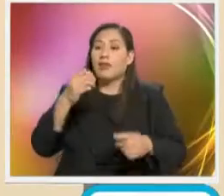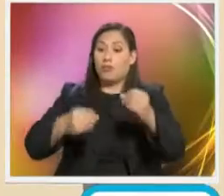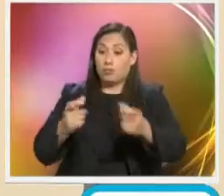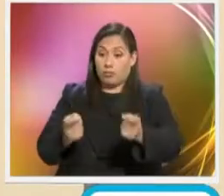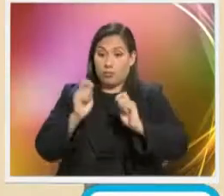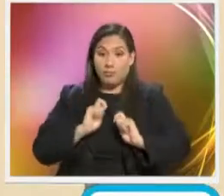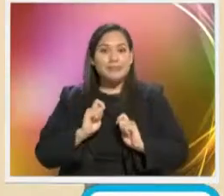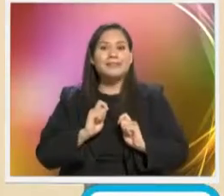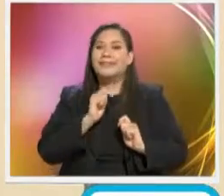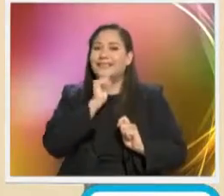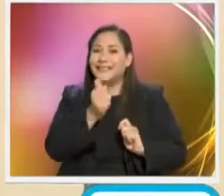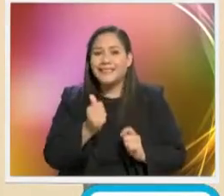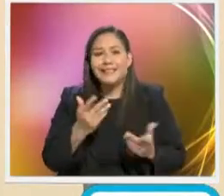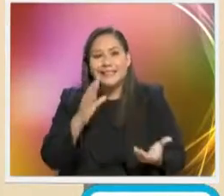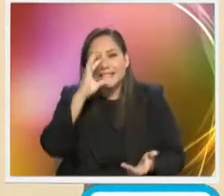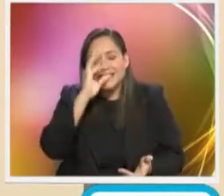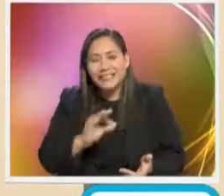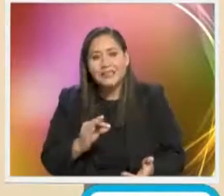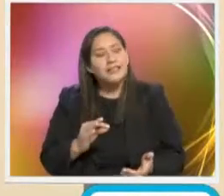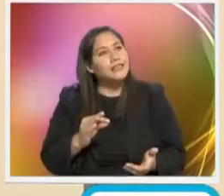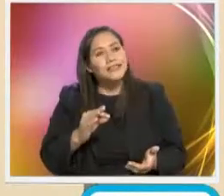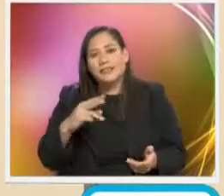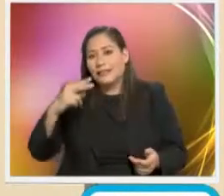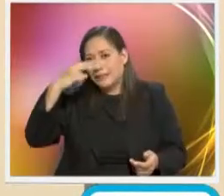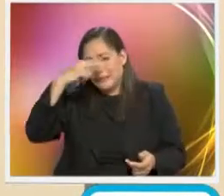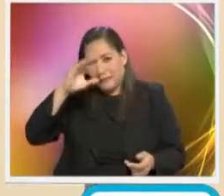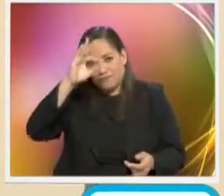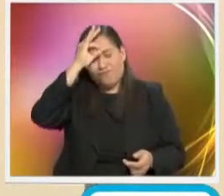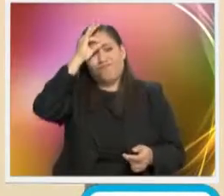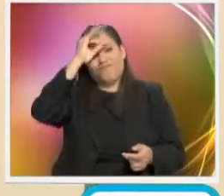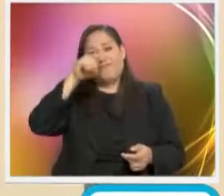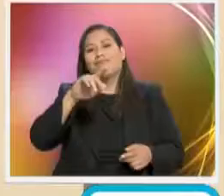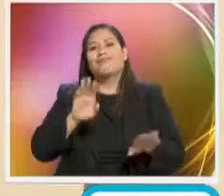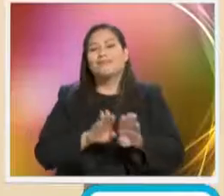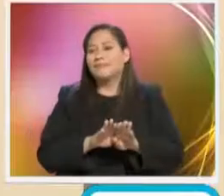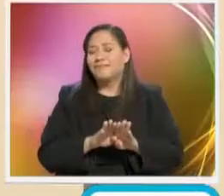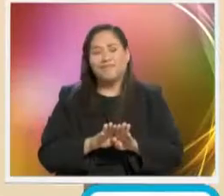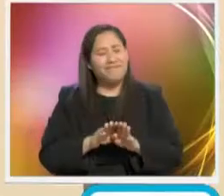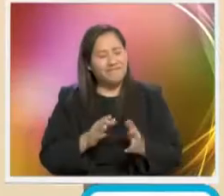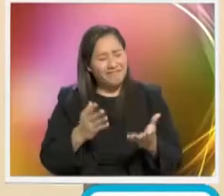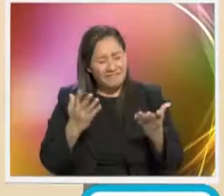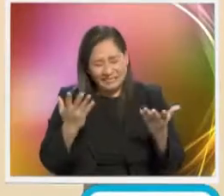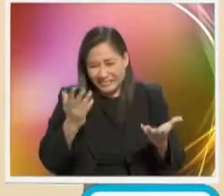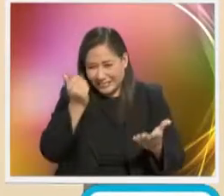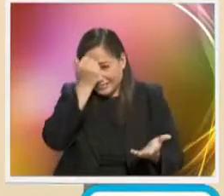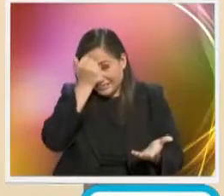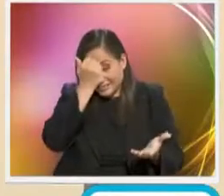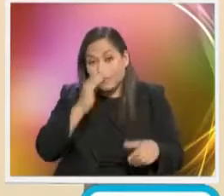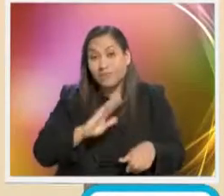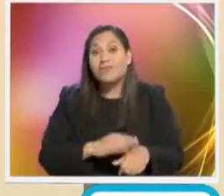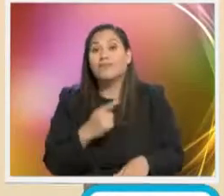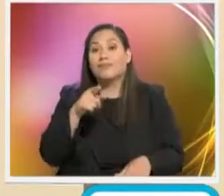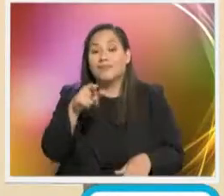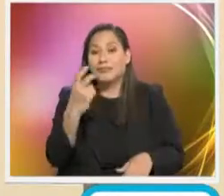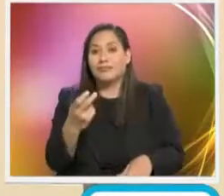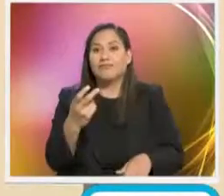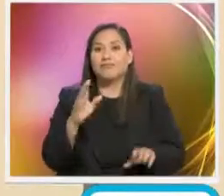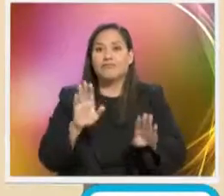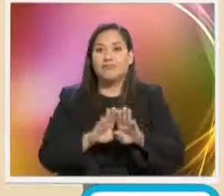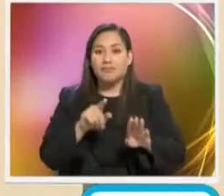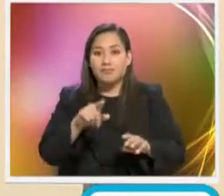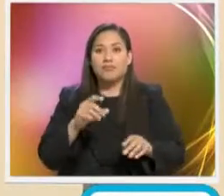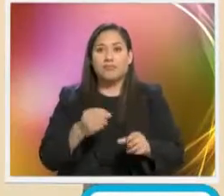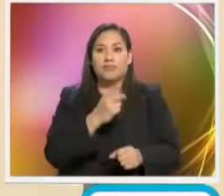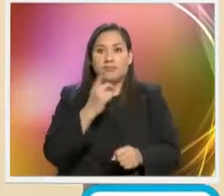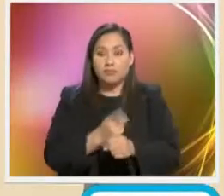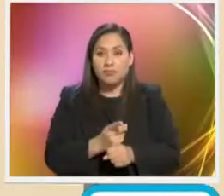jurado a estos Juegos Olímpicos. Creo que desde ahí fue una decisión totalmente retrógrada, nefasta, porque con eso te estás quitando una